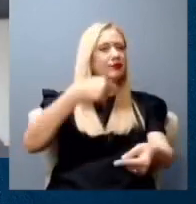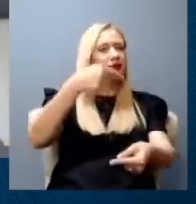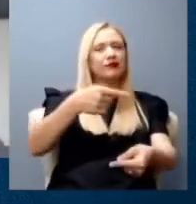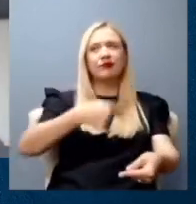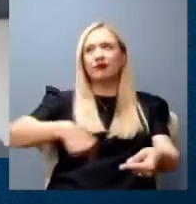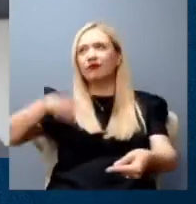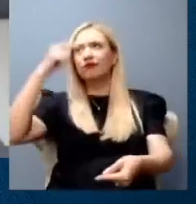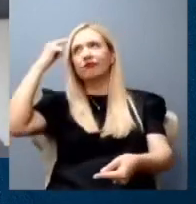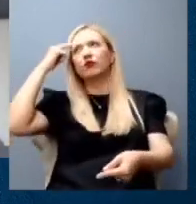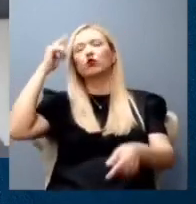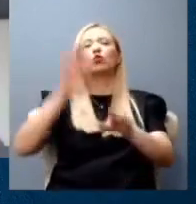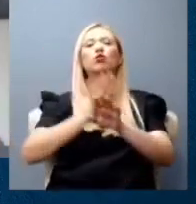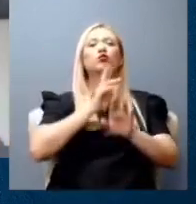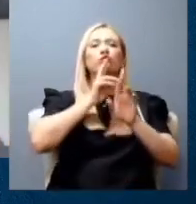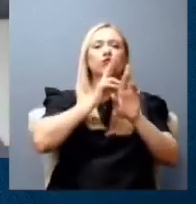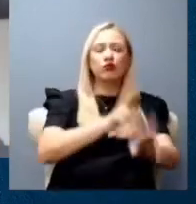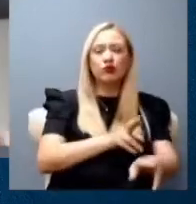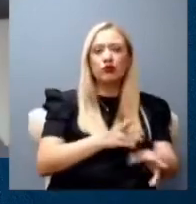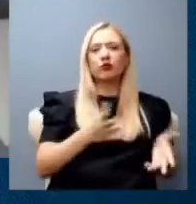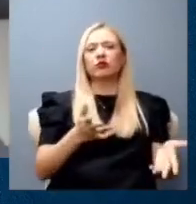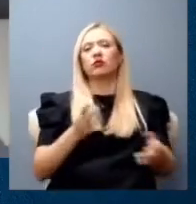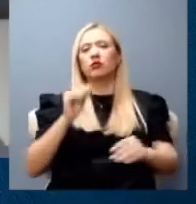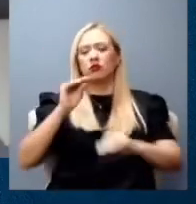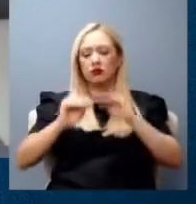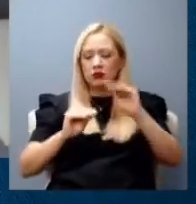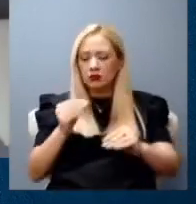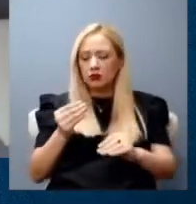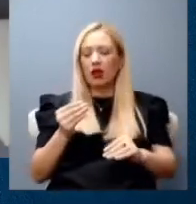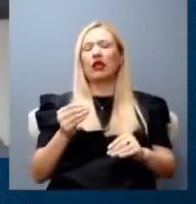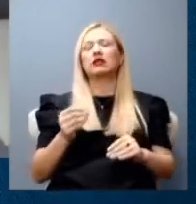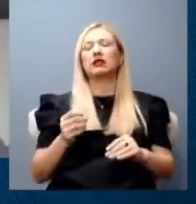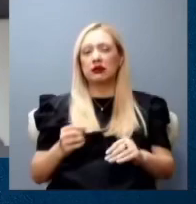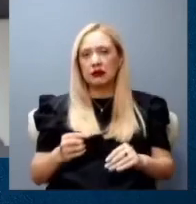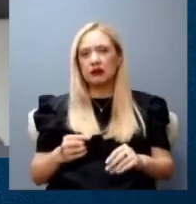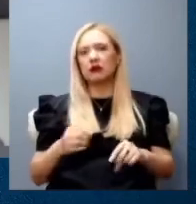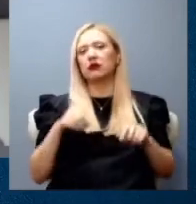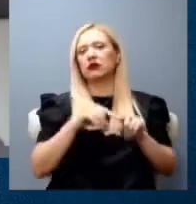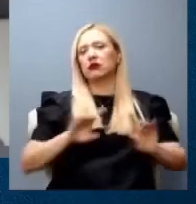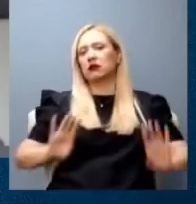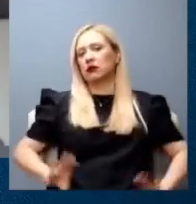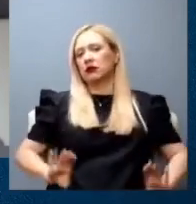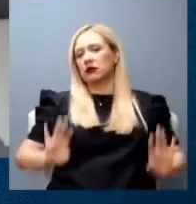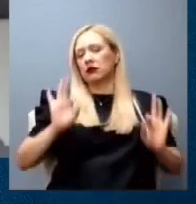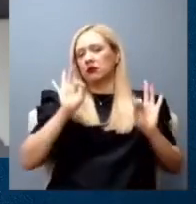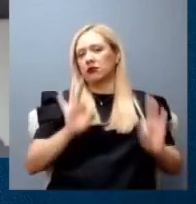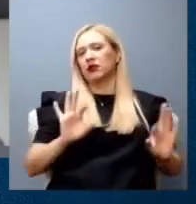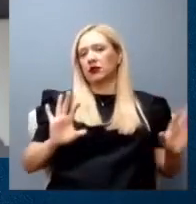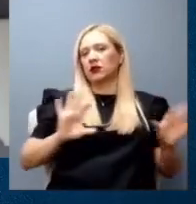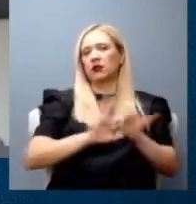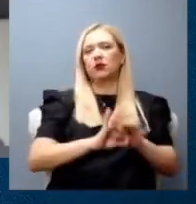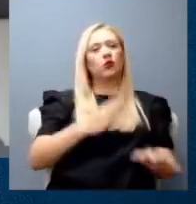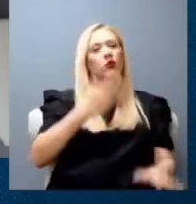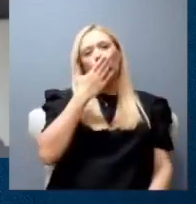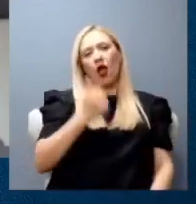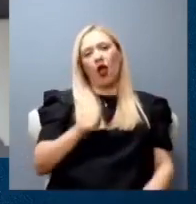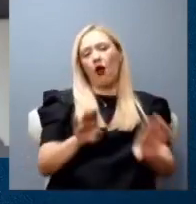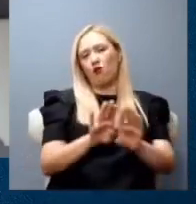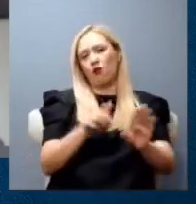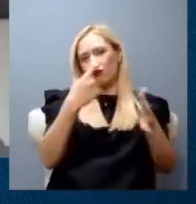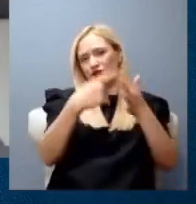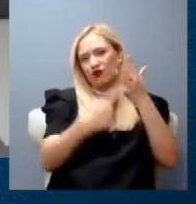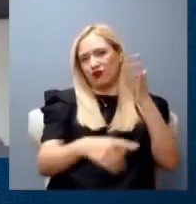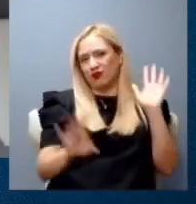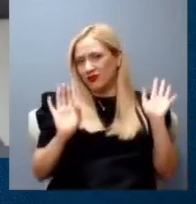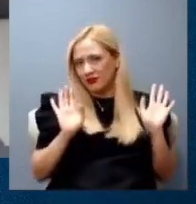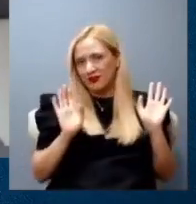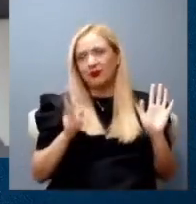manera de responderlas con diseños que se adapten a ese contexto específico. No hay una receta única, sin embargo, lo que